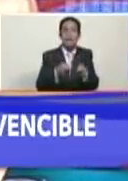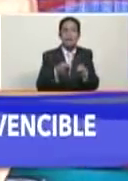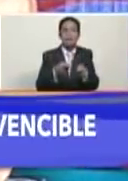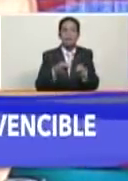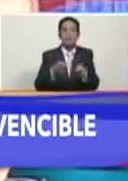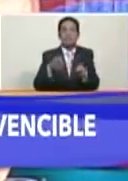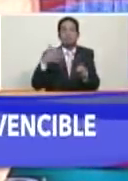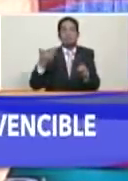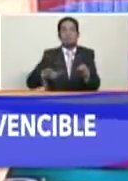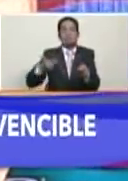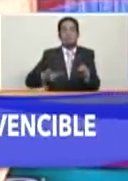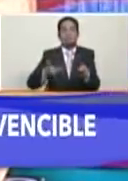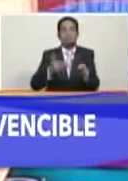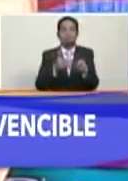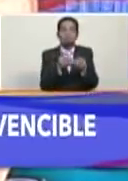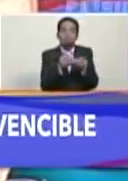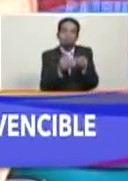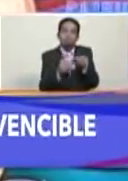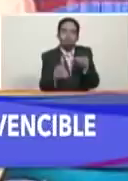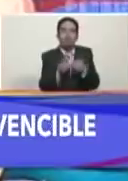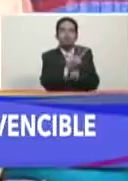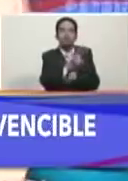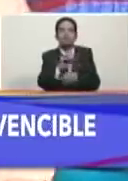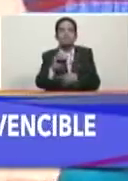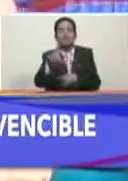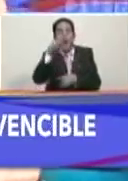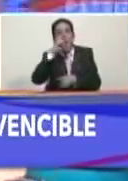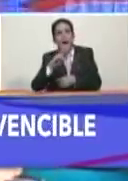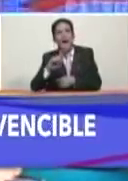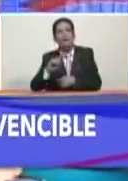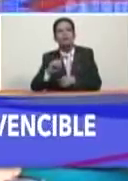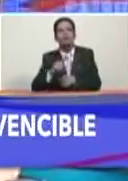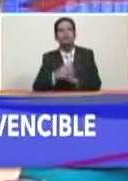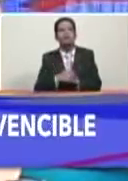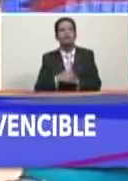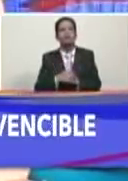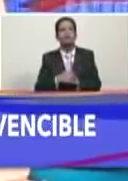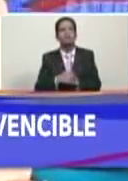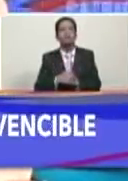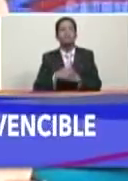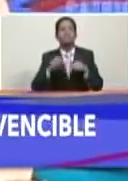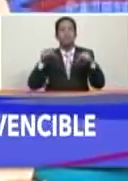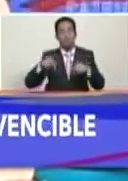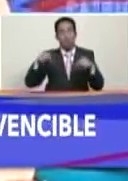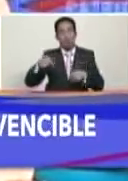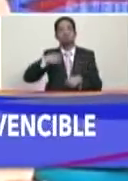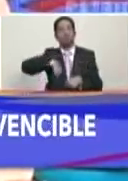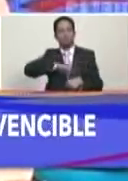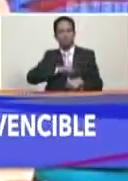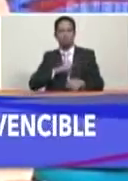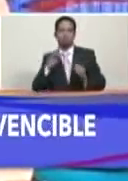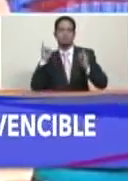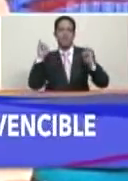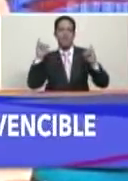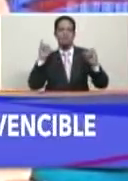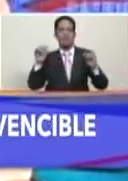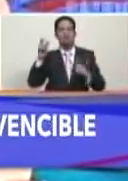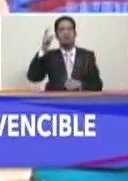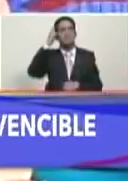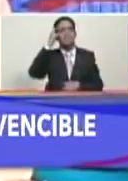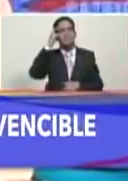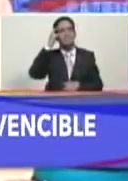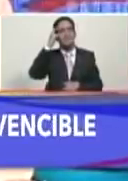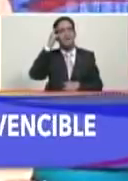205 años después para que hoy estemos celebrando el Día de